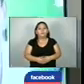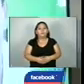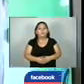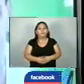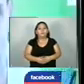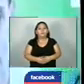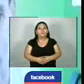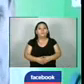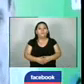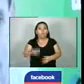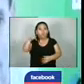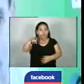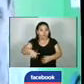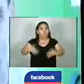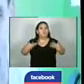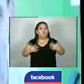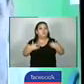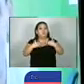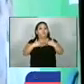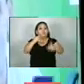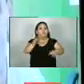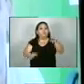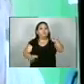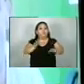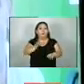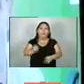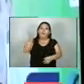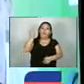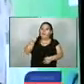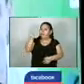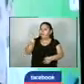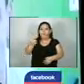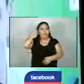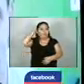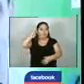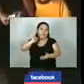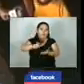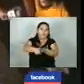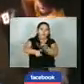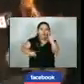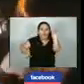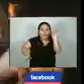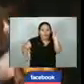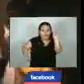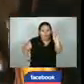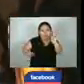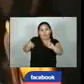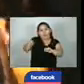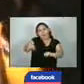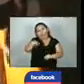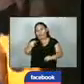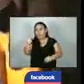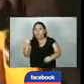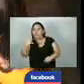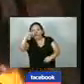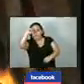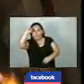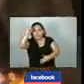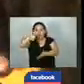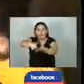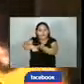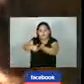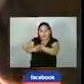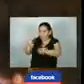Este día se instaló la audiencia preliminar en contra del exalcalde Ernesto Mason y dos exempleados de la alcaldía capitalina durante su